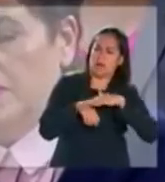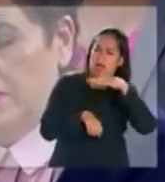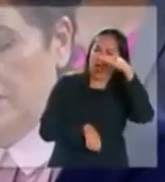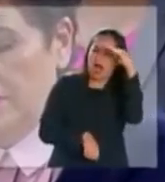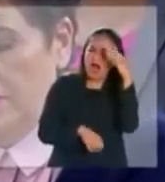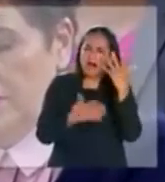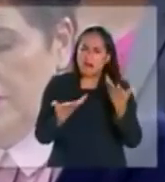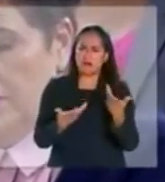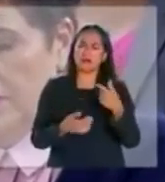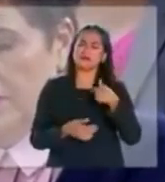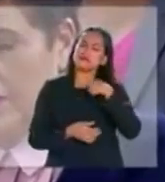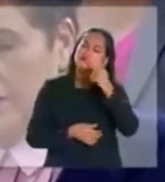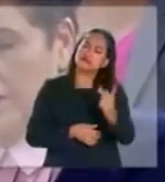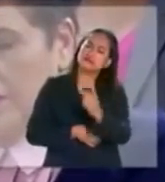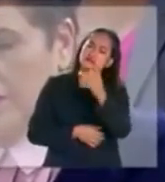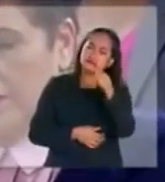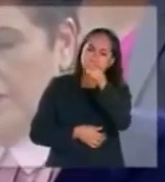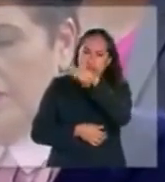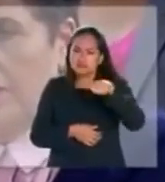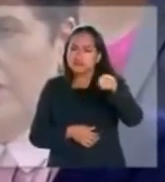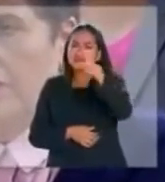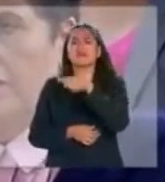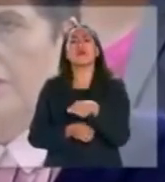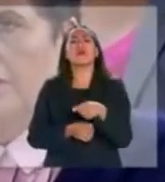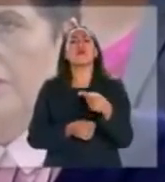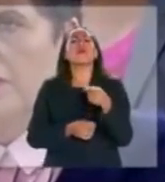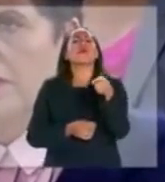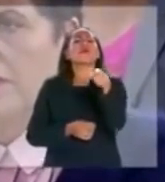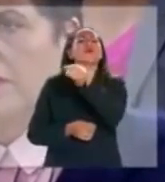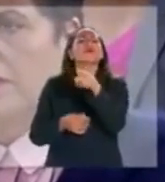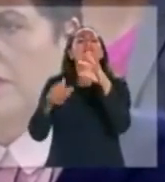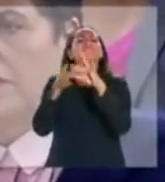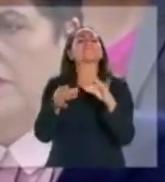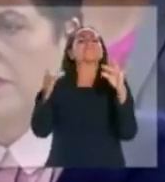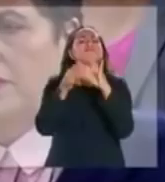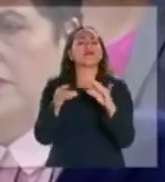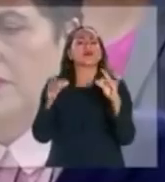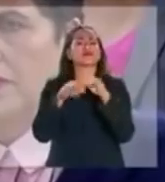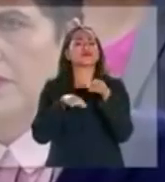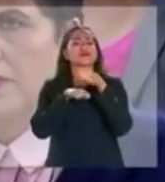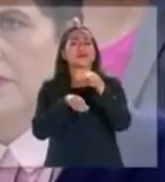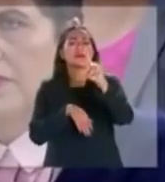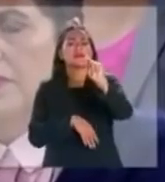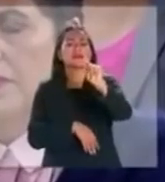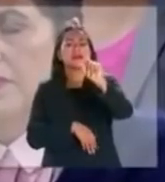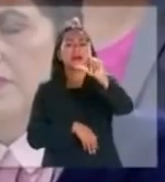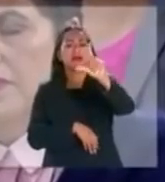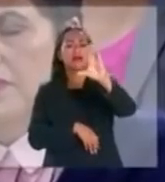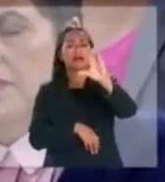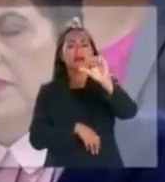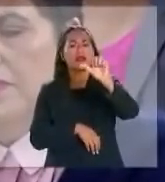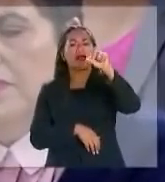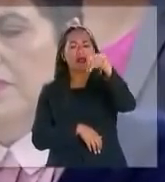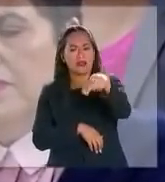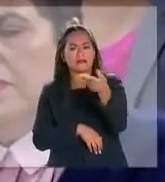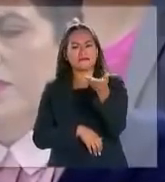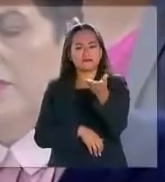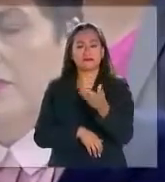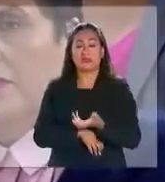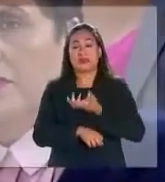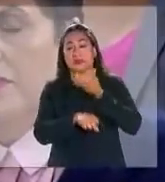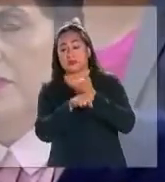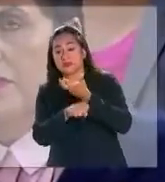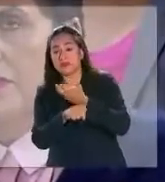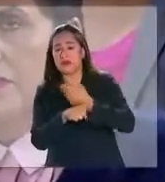que se ha hablado en las negociaciones del tratado de libre comercio que estados que eeuu y canadá están impulsando